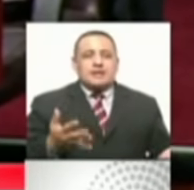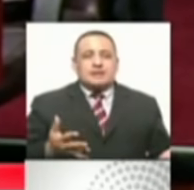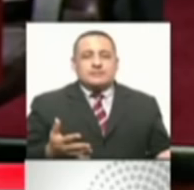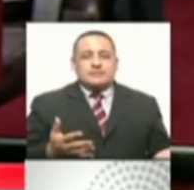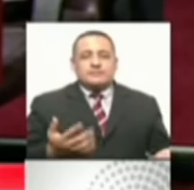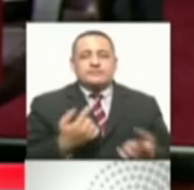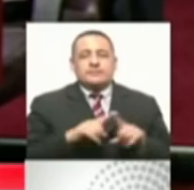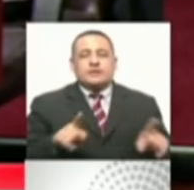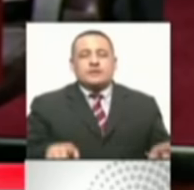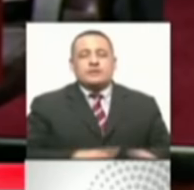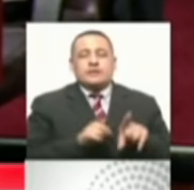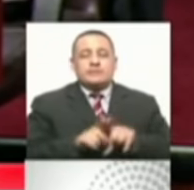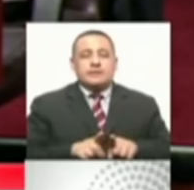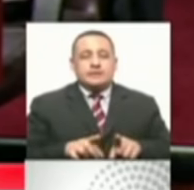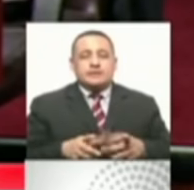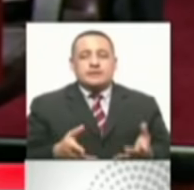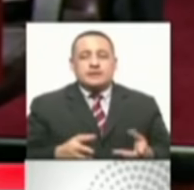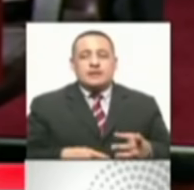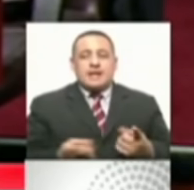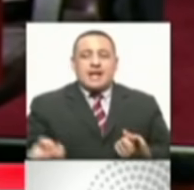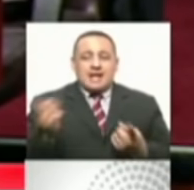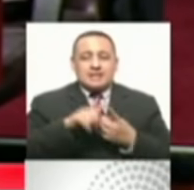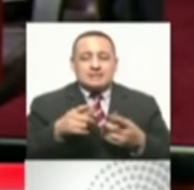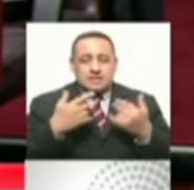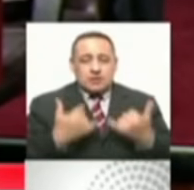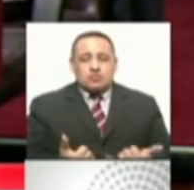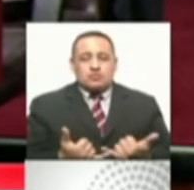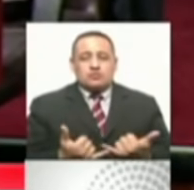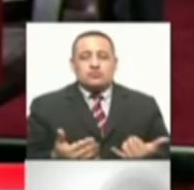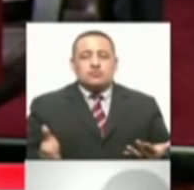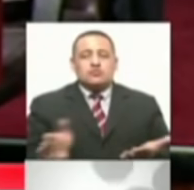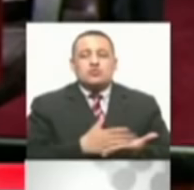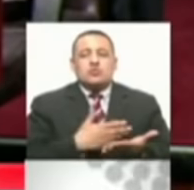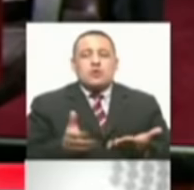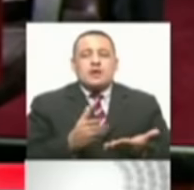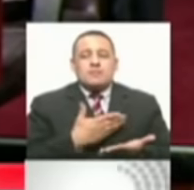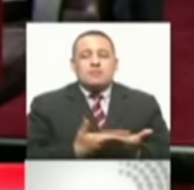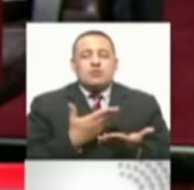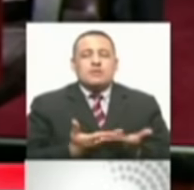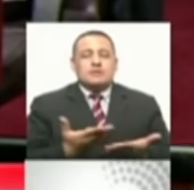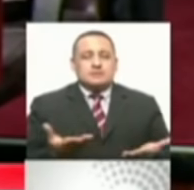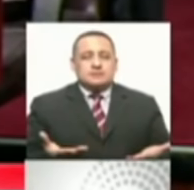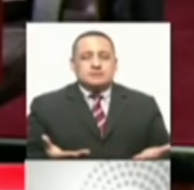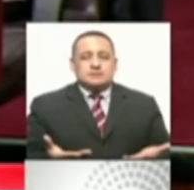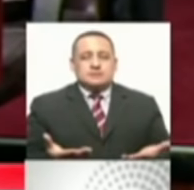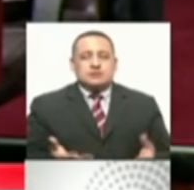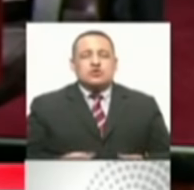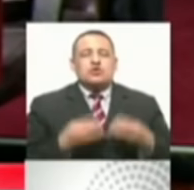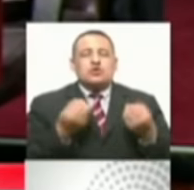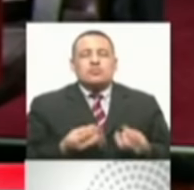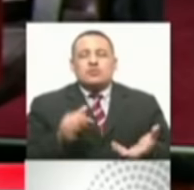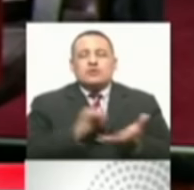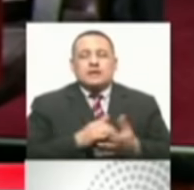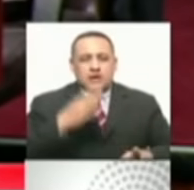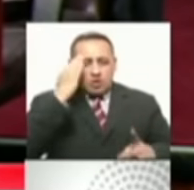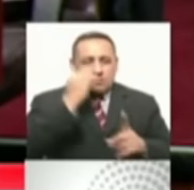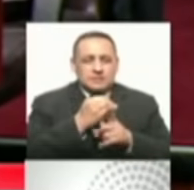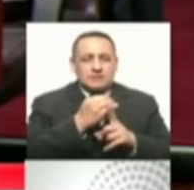de 40, justo estoy viendo acá sí la moción de censura que lo han presentado, no hay más de 40